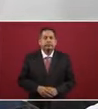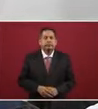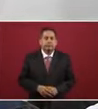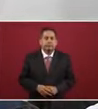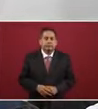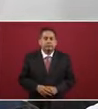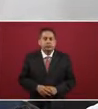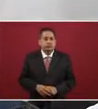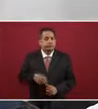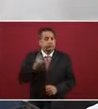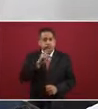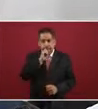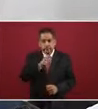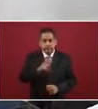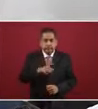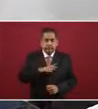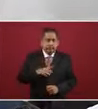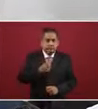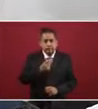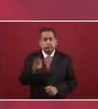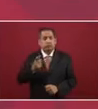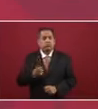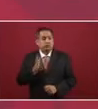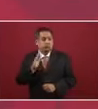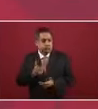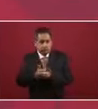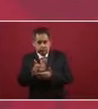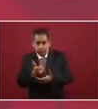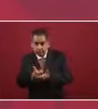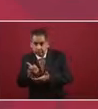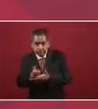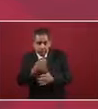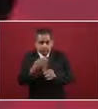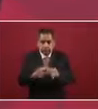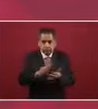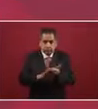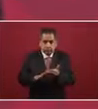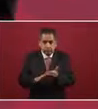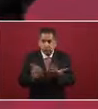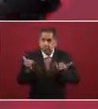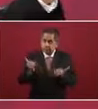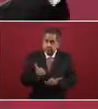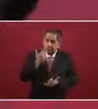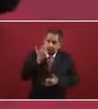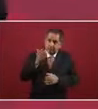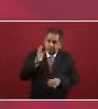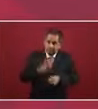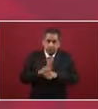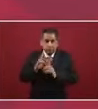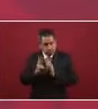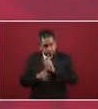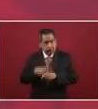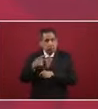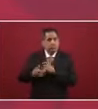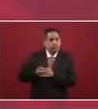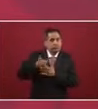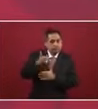Pero hay casos también en donde ya se pagaron y quieren que se vuelvan a